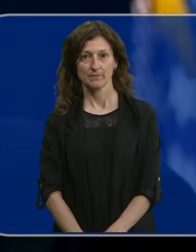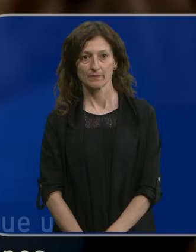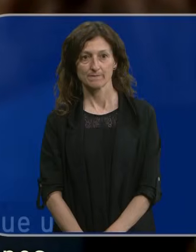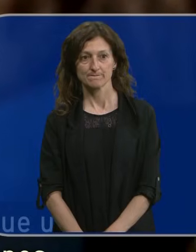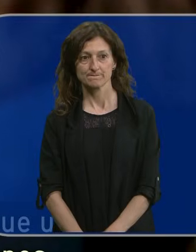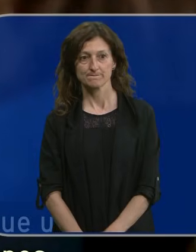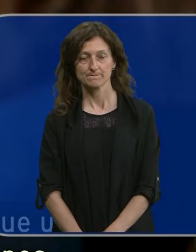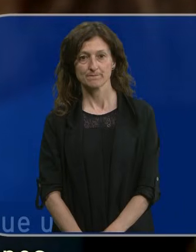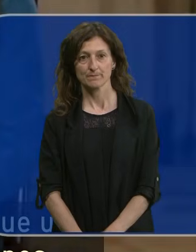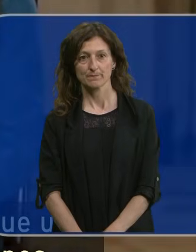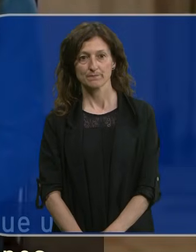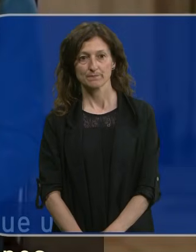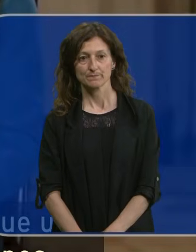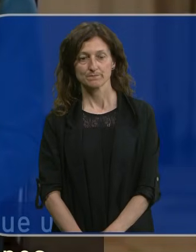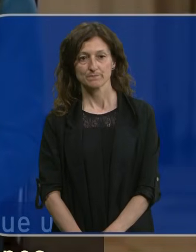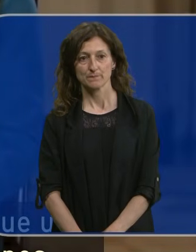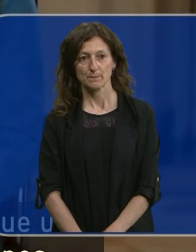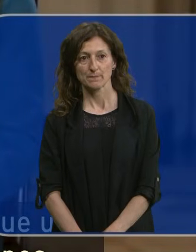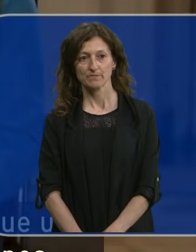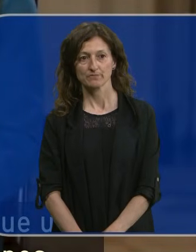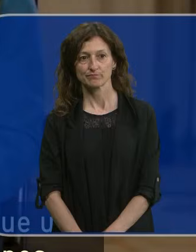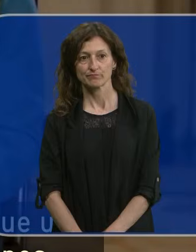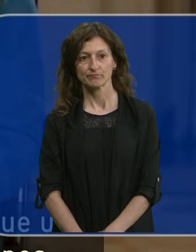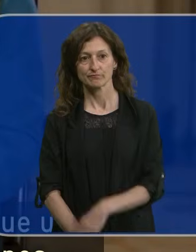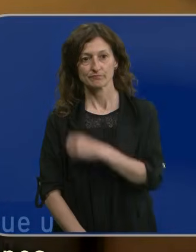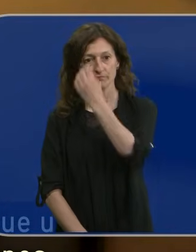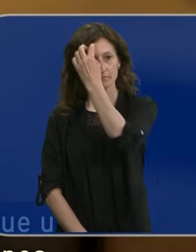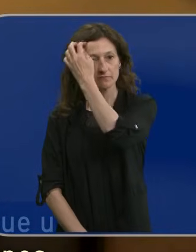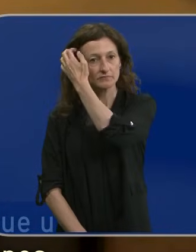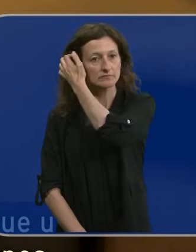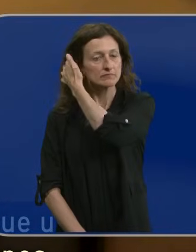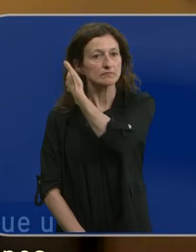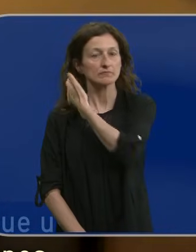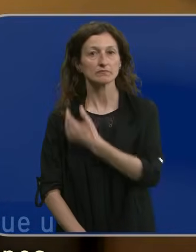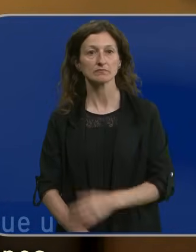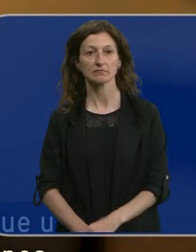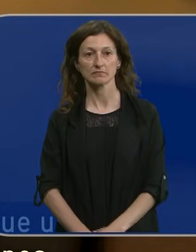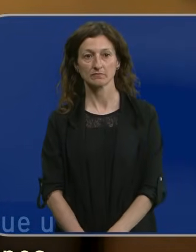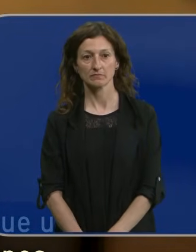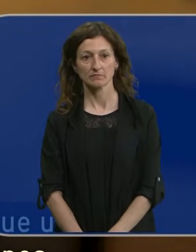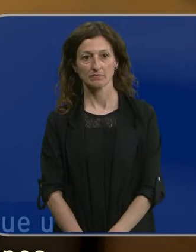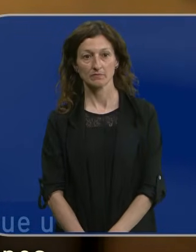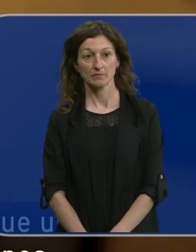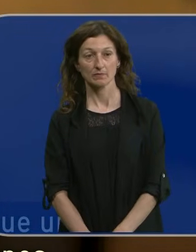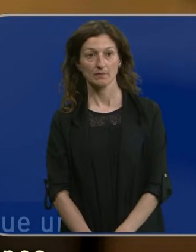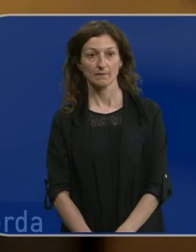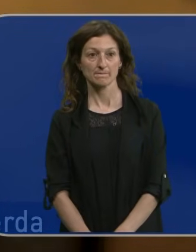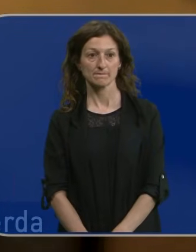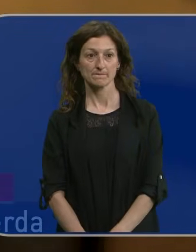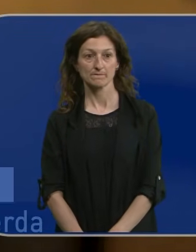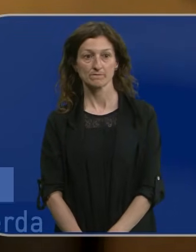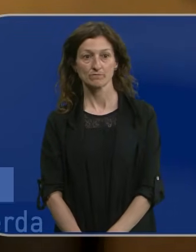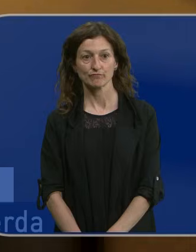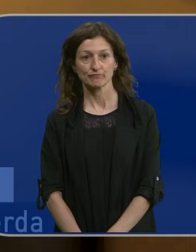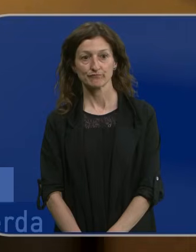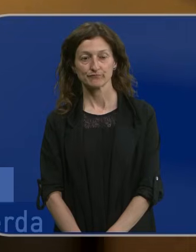And he also wrote this: I am no longer willing to permit a pedophile, rapist, and traitor to coat my hands with his crimes.